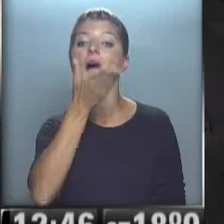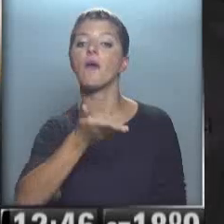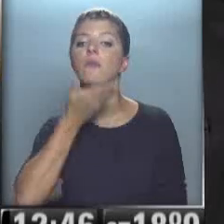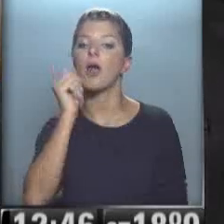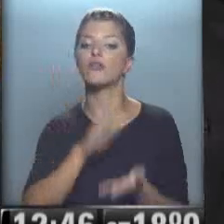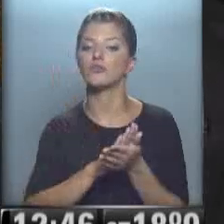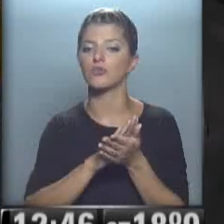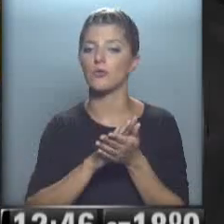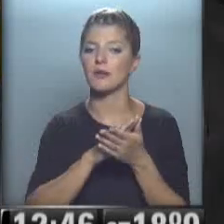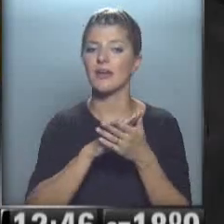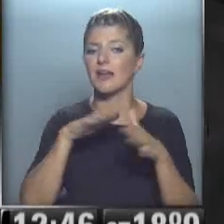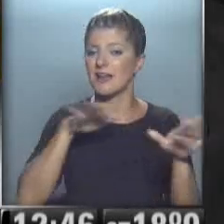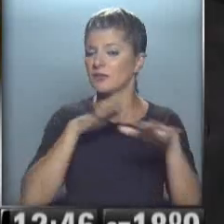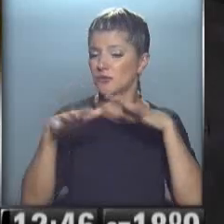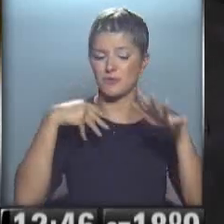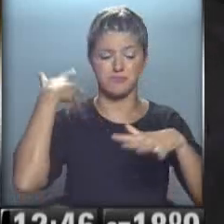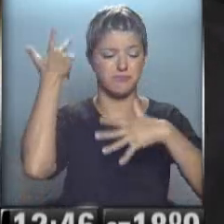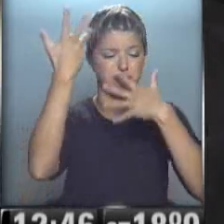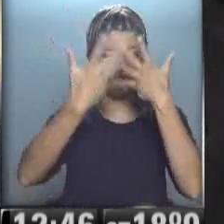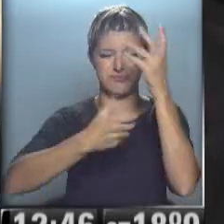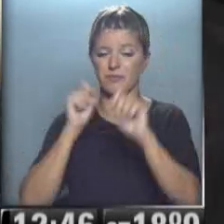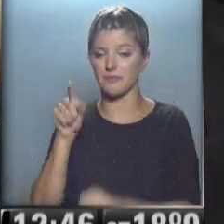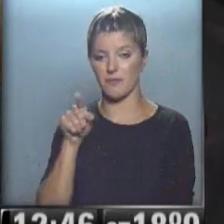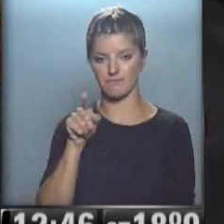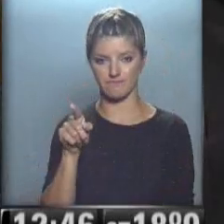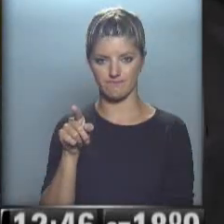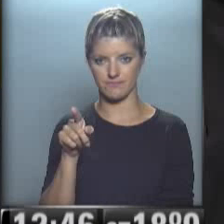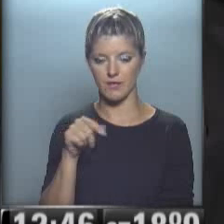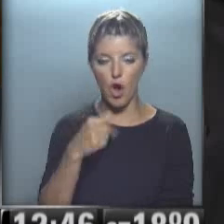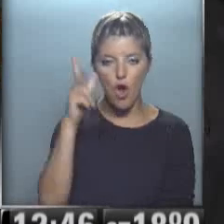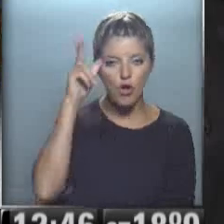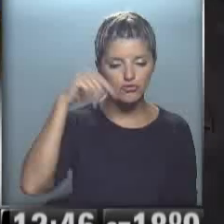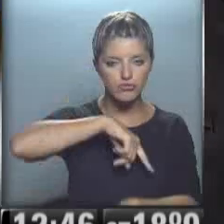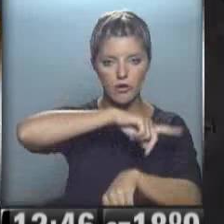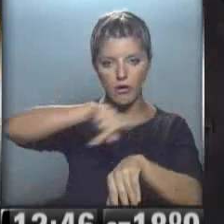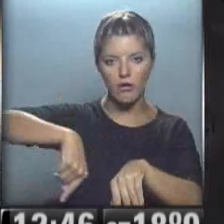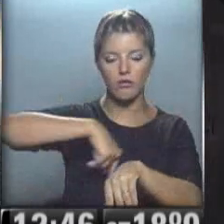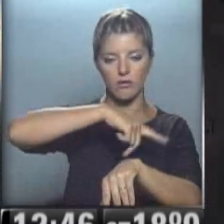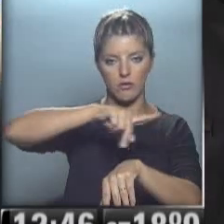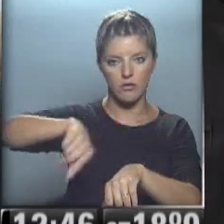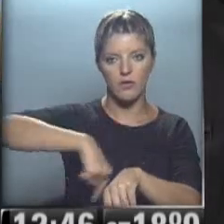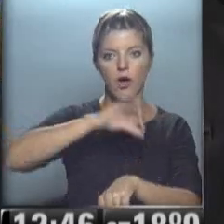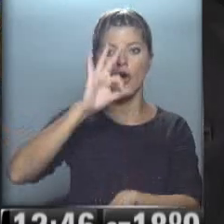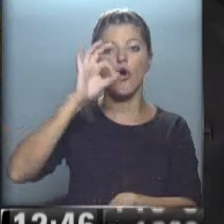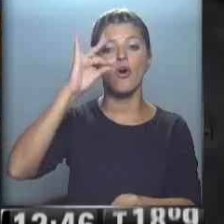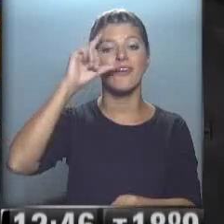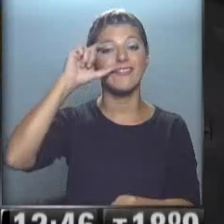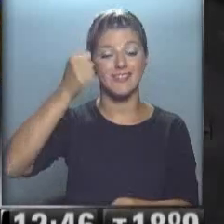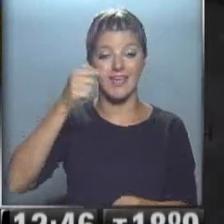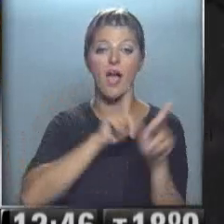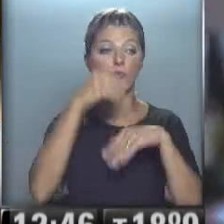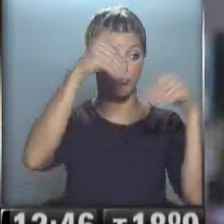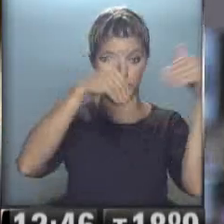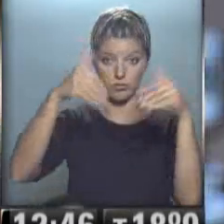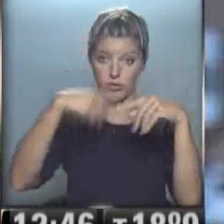las barbaridades entre comillas que están pasando en Venezuela bueno fue 8 horas de sesión en la oea hubo varias votaciones